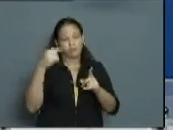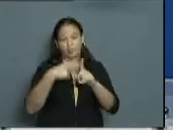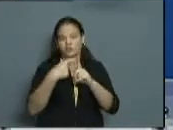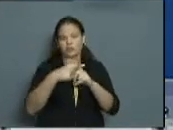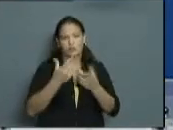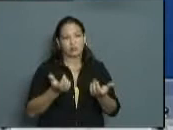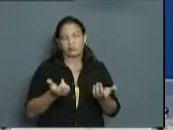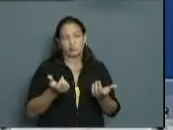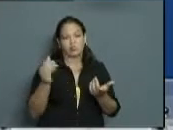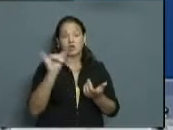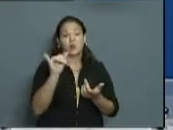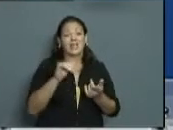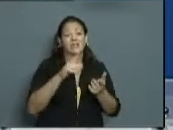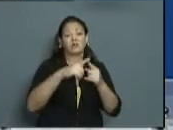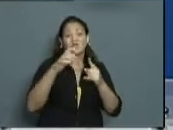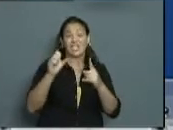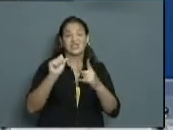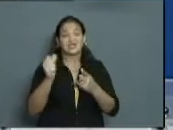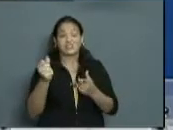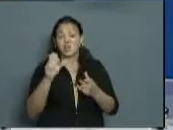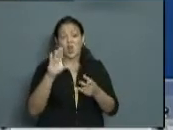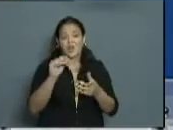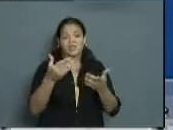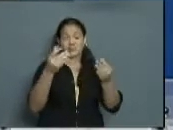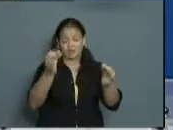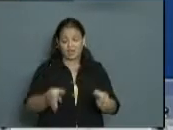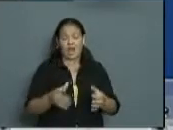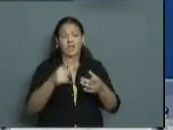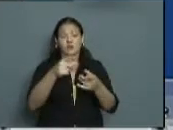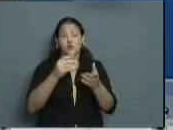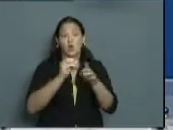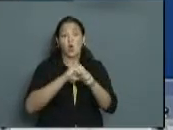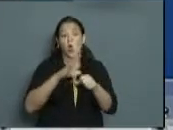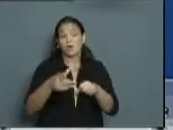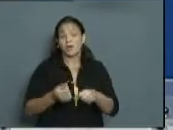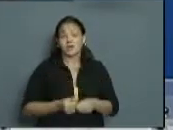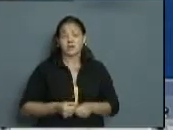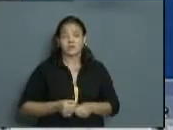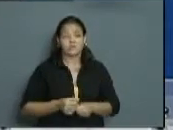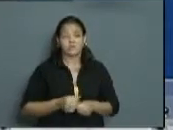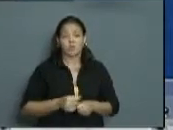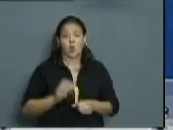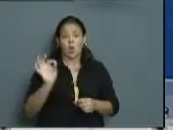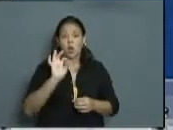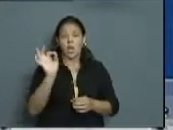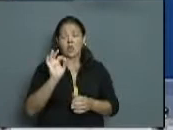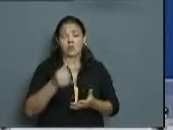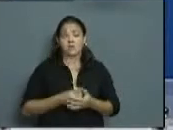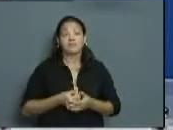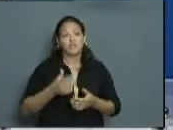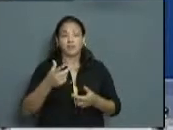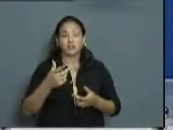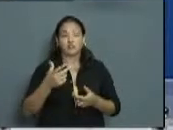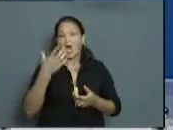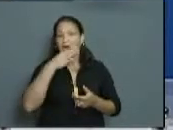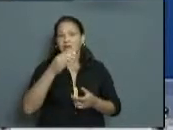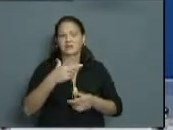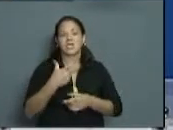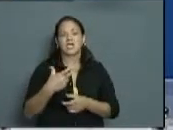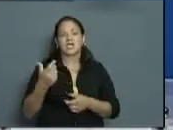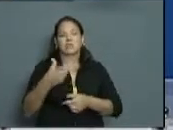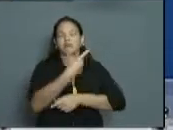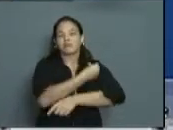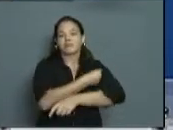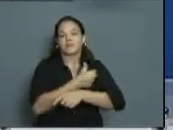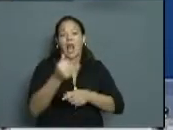positivo no me confirma de COVID. Y por tanto, además, según nuevas indicaciones, estamos vacunando a todo ese grupo poblacional con Abdala. Por lo que se le pide a toda esa